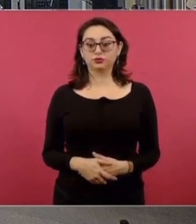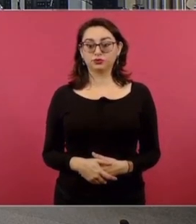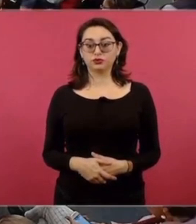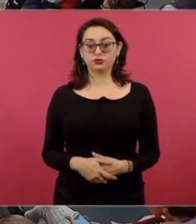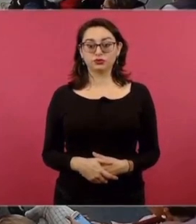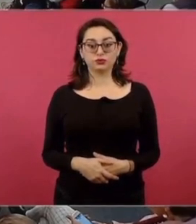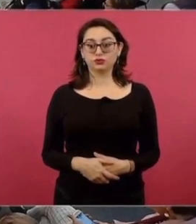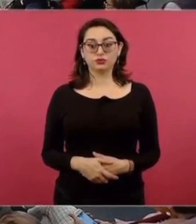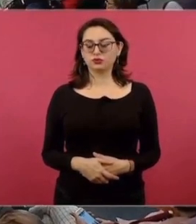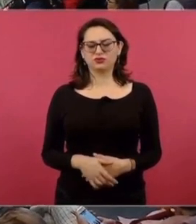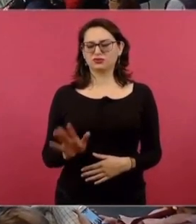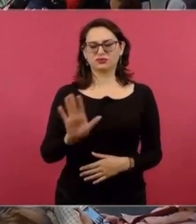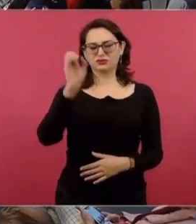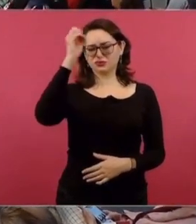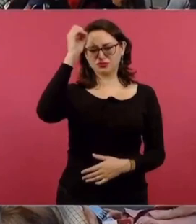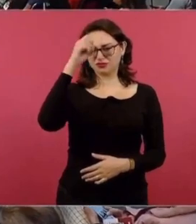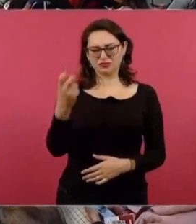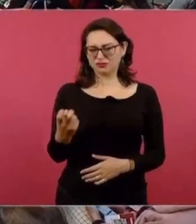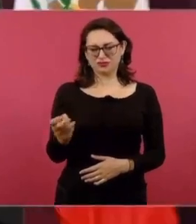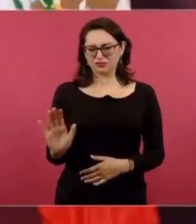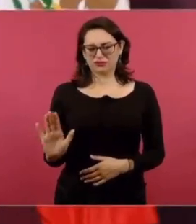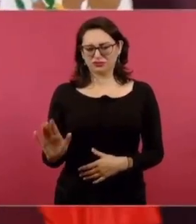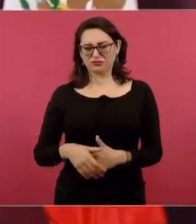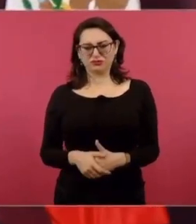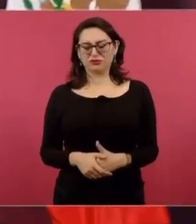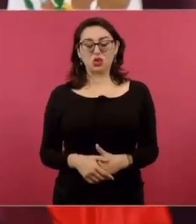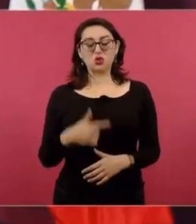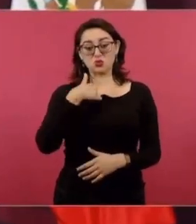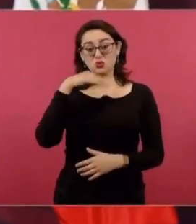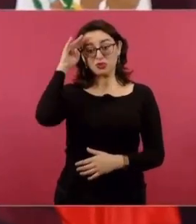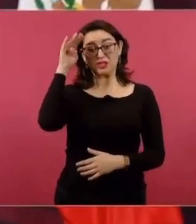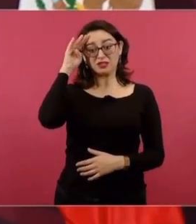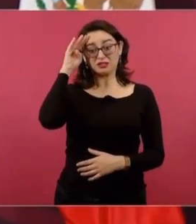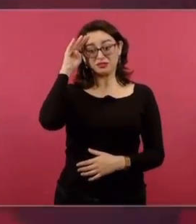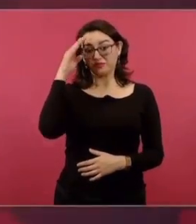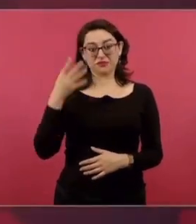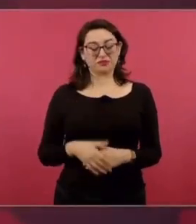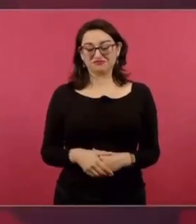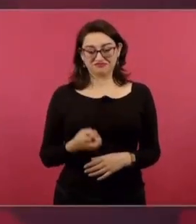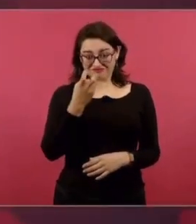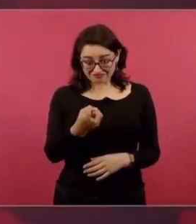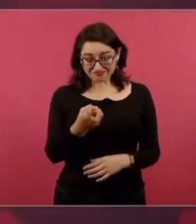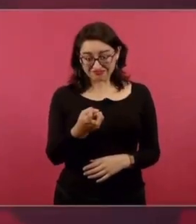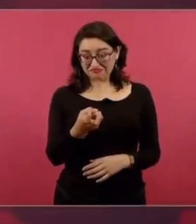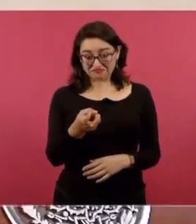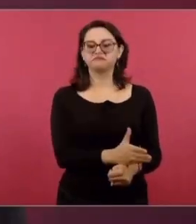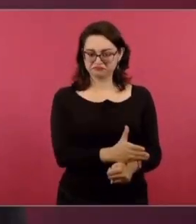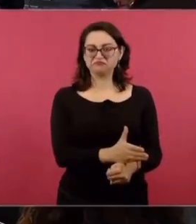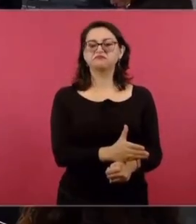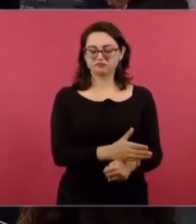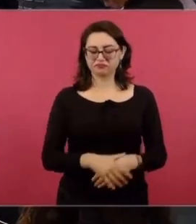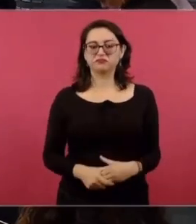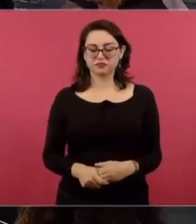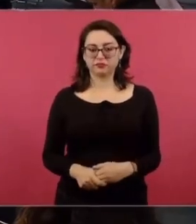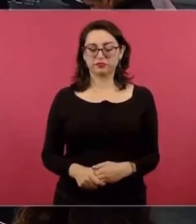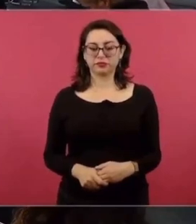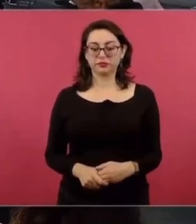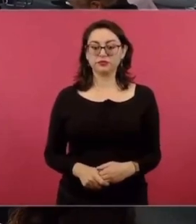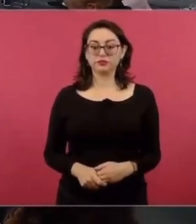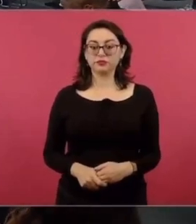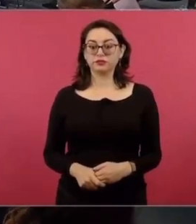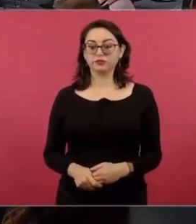no no no lo que siento es que es un acto reprobable en todo sentido